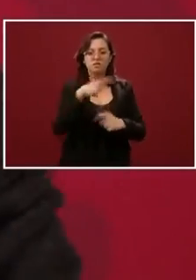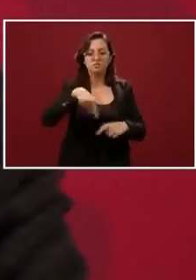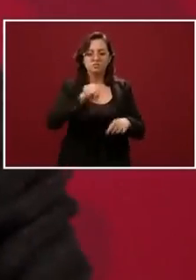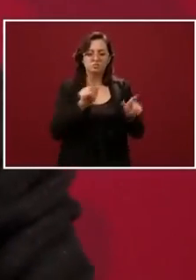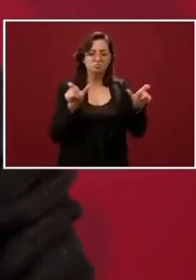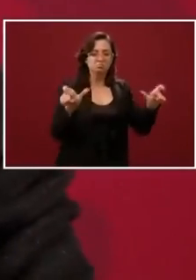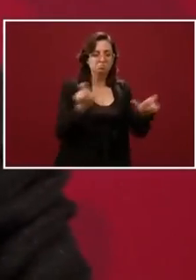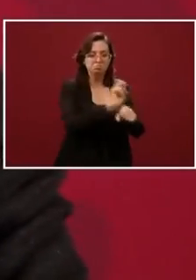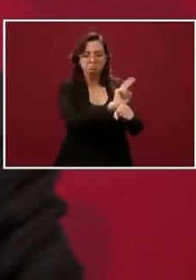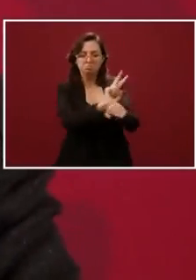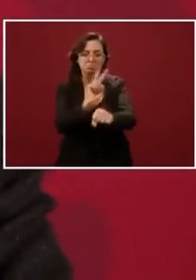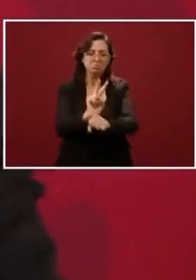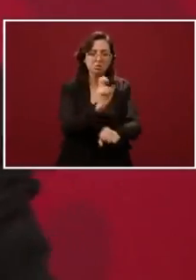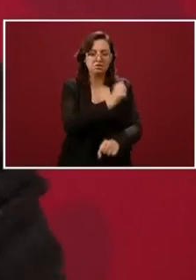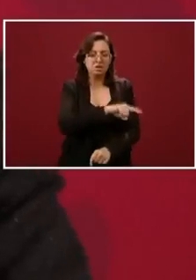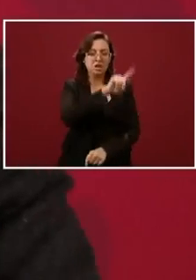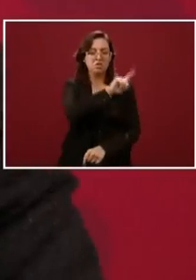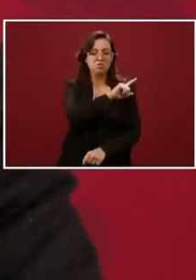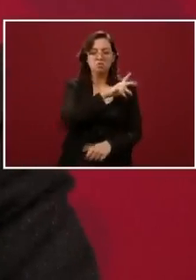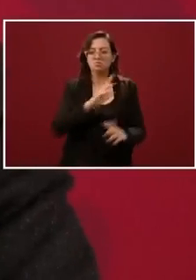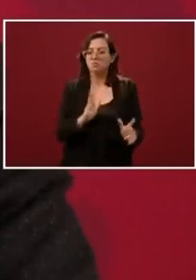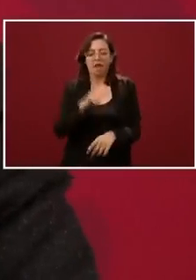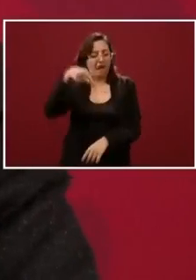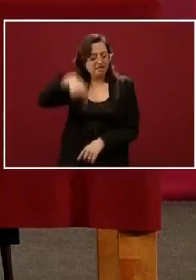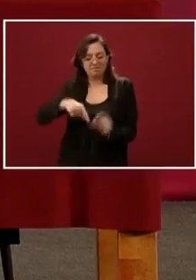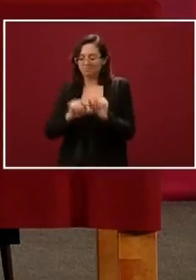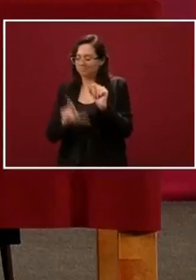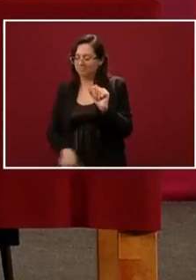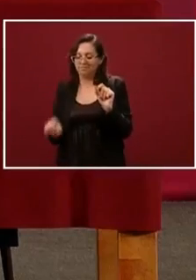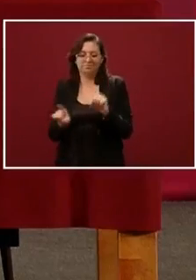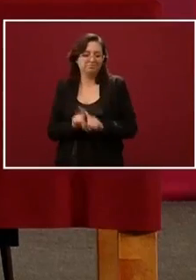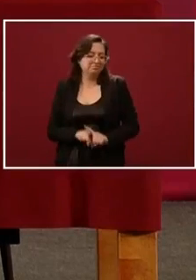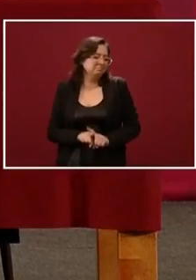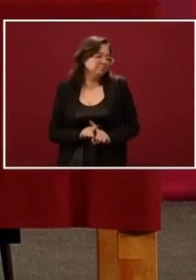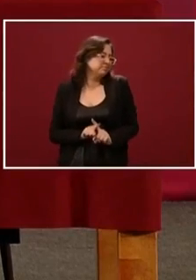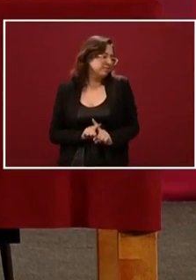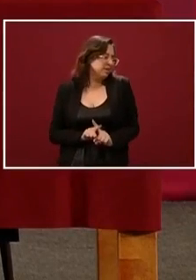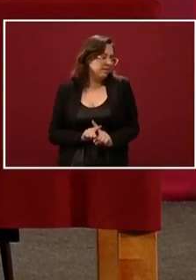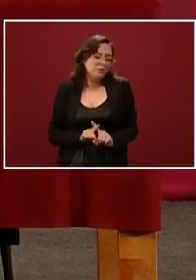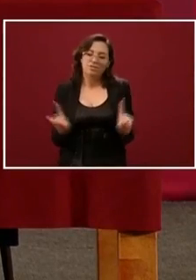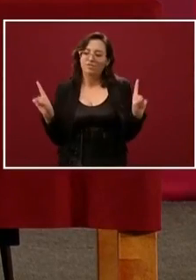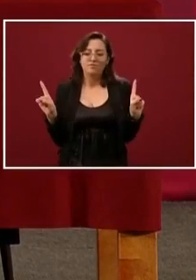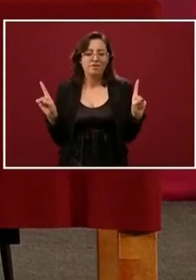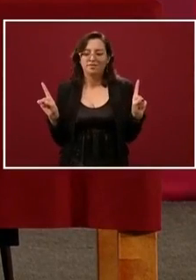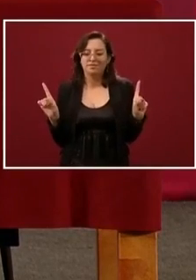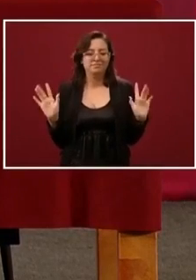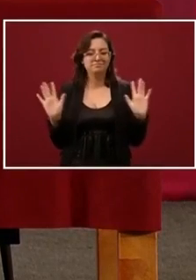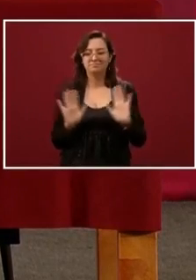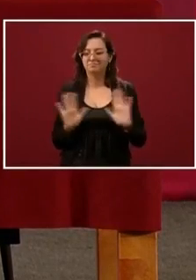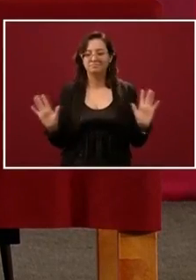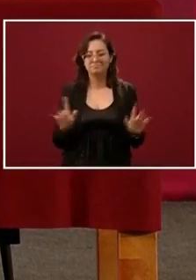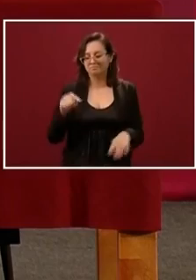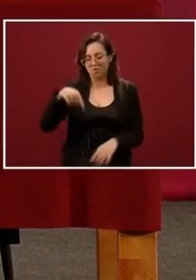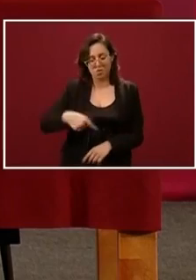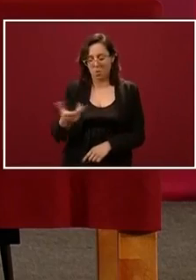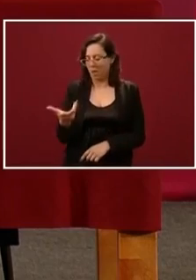las medidas de salud pública. Esto es improcedente para los criterios de un país como México